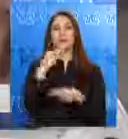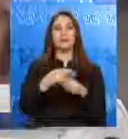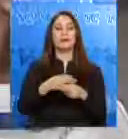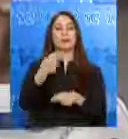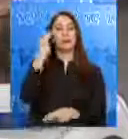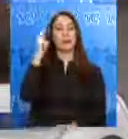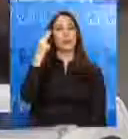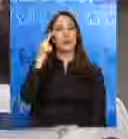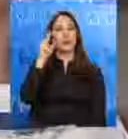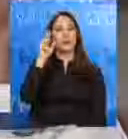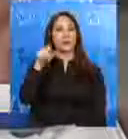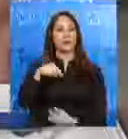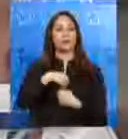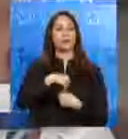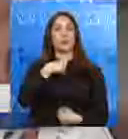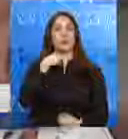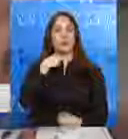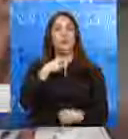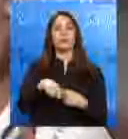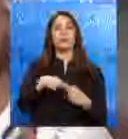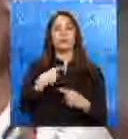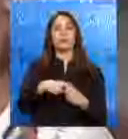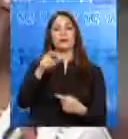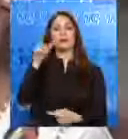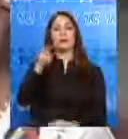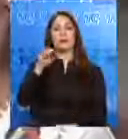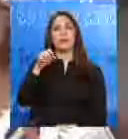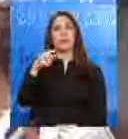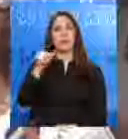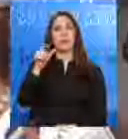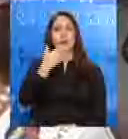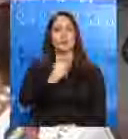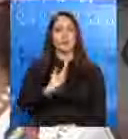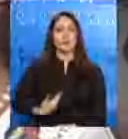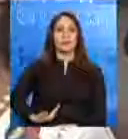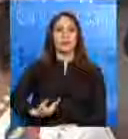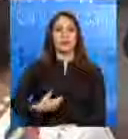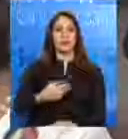Alrededor de 30 técnicos se encargan de armar al momento los kits electorales que serán distribuidos para los comicios del 19 de febrero. Según el